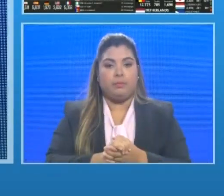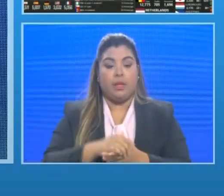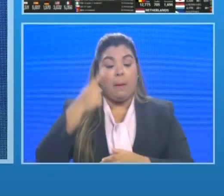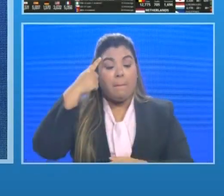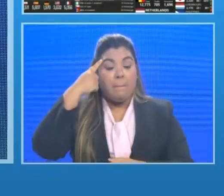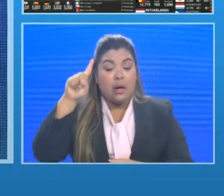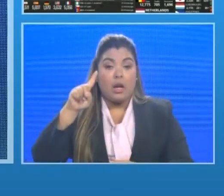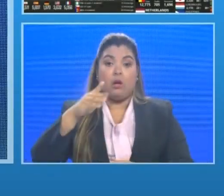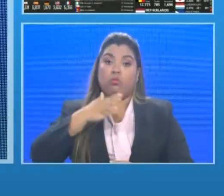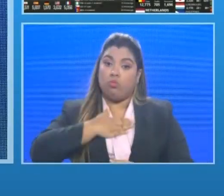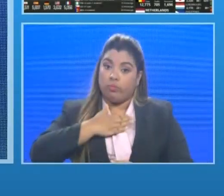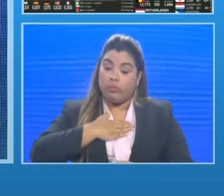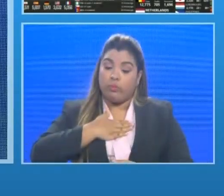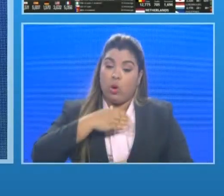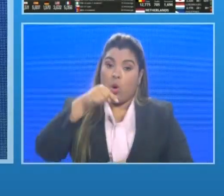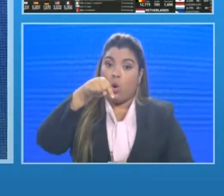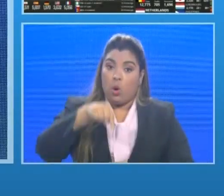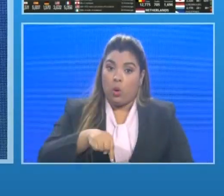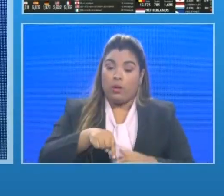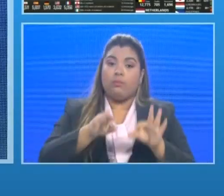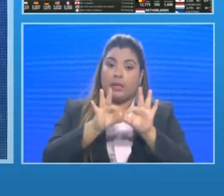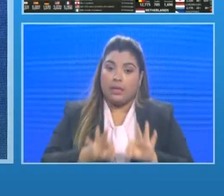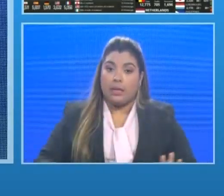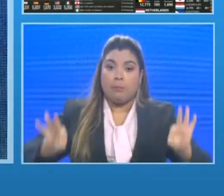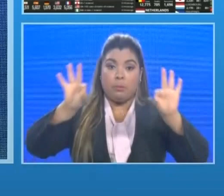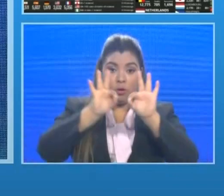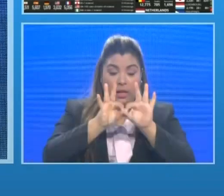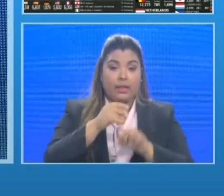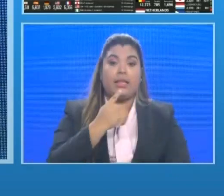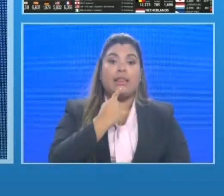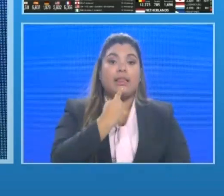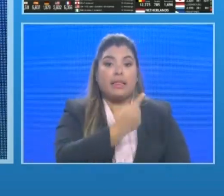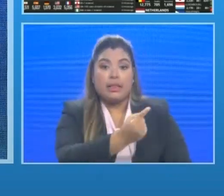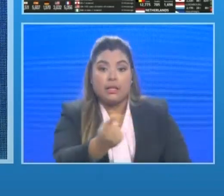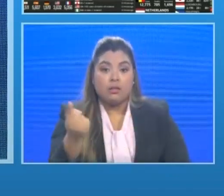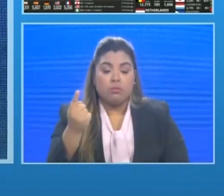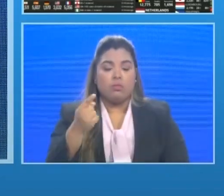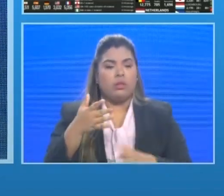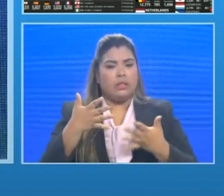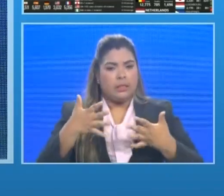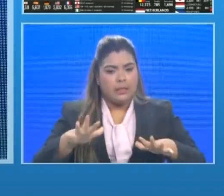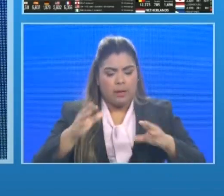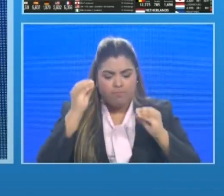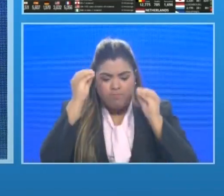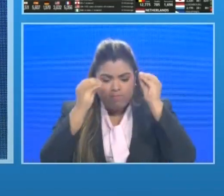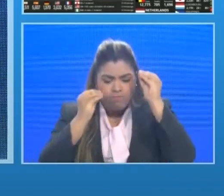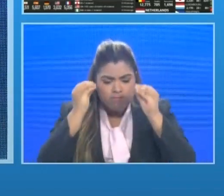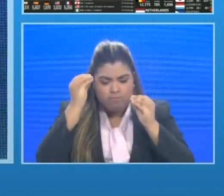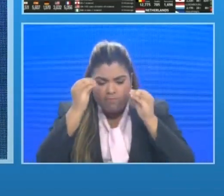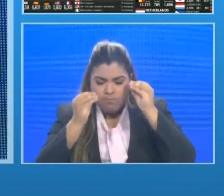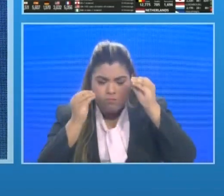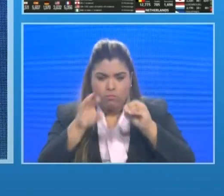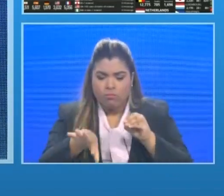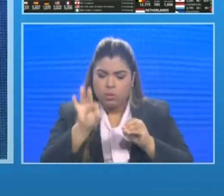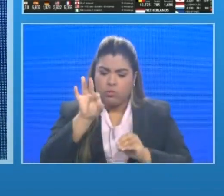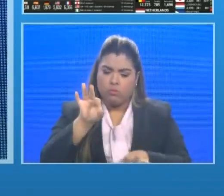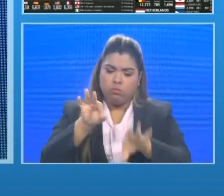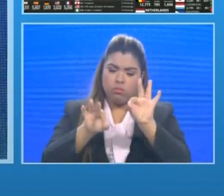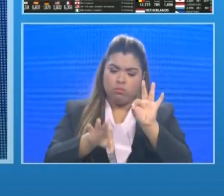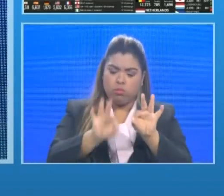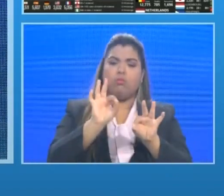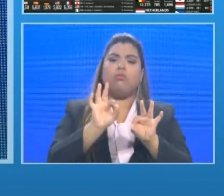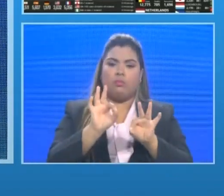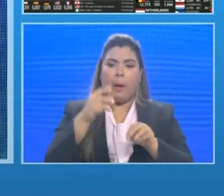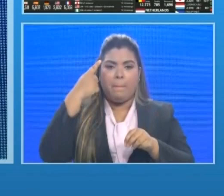nosotros hoy es muy importante anunciarte que hemos tomado decisiones para incrementar la capacidad